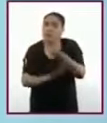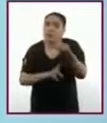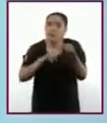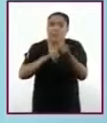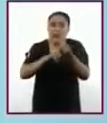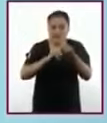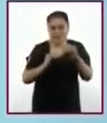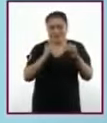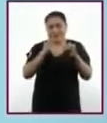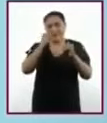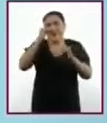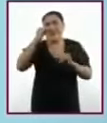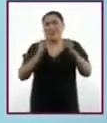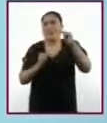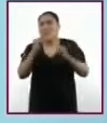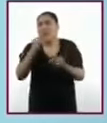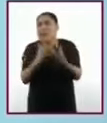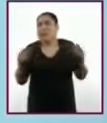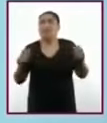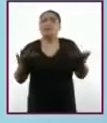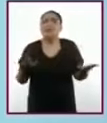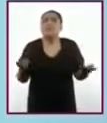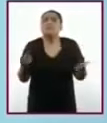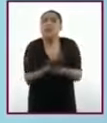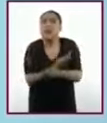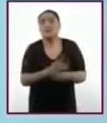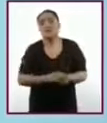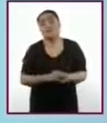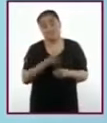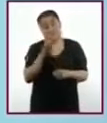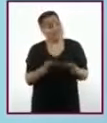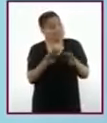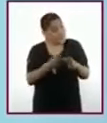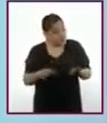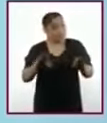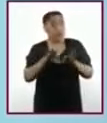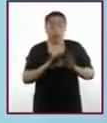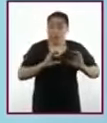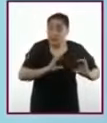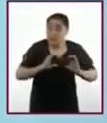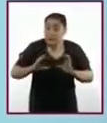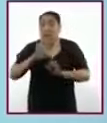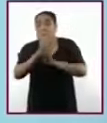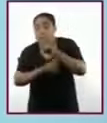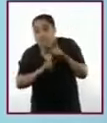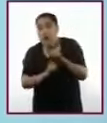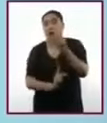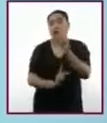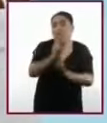nivel dentro de la pirámide alimentaria? ¿Por qué es importante cuidar a todos los organismos del planeta?